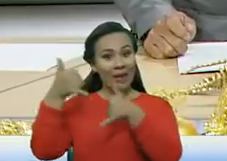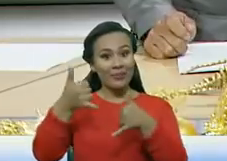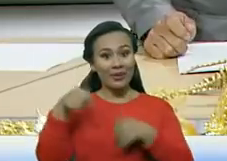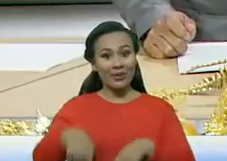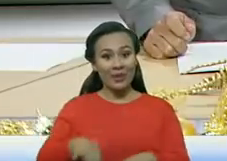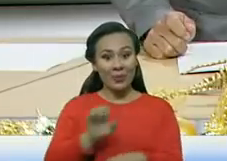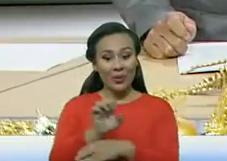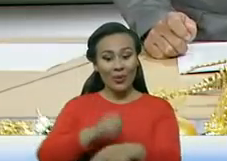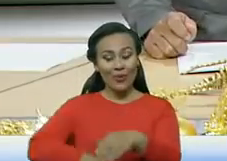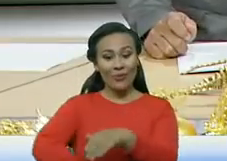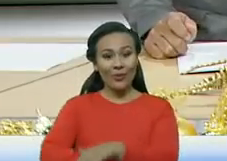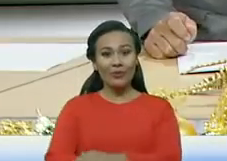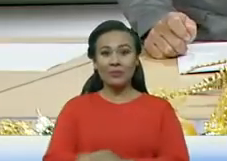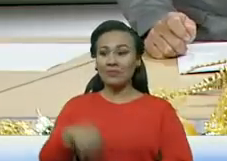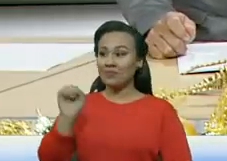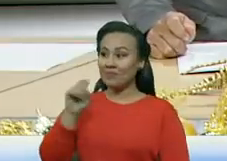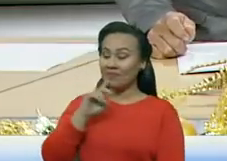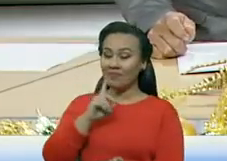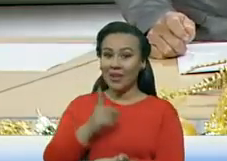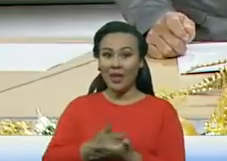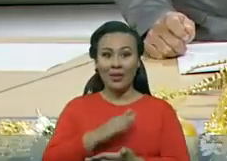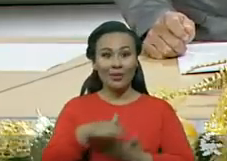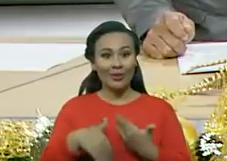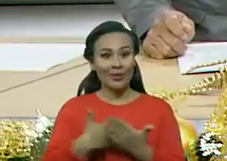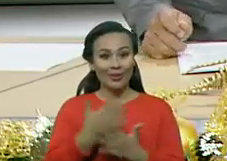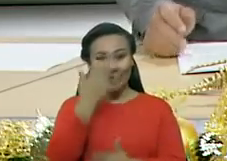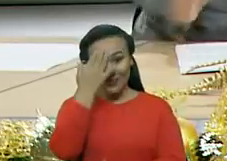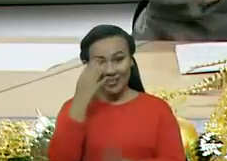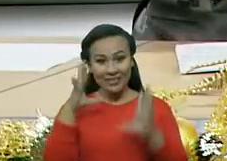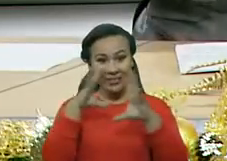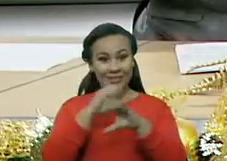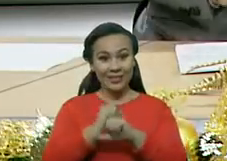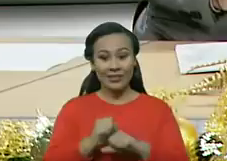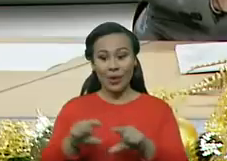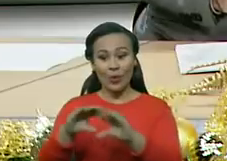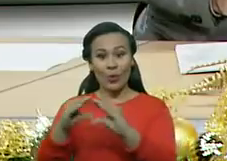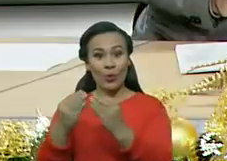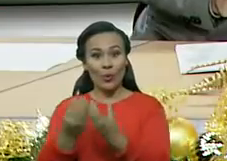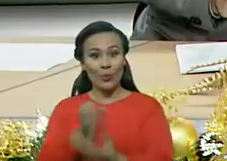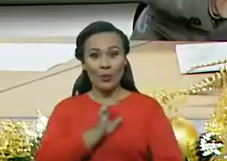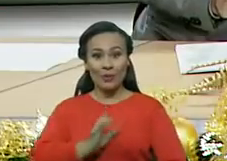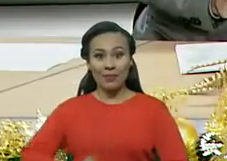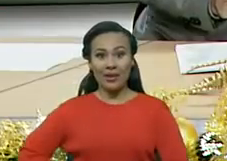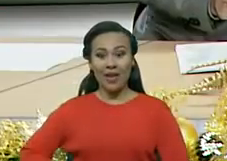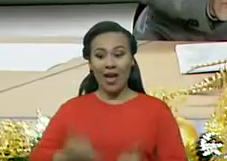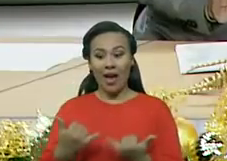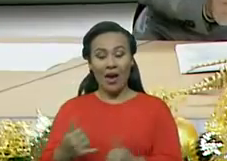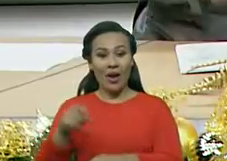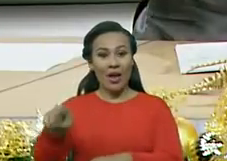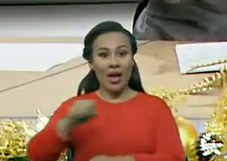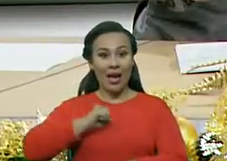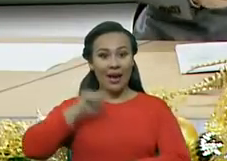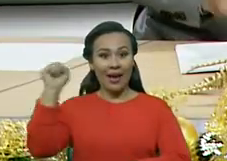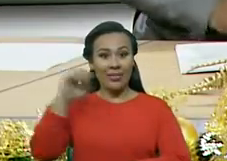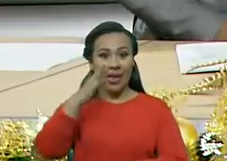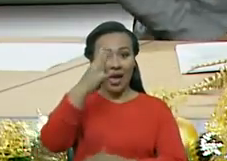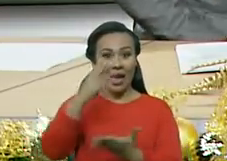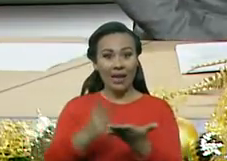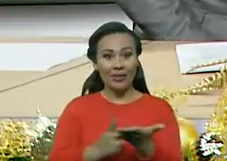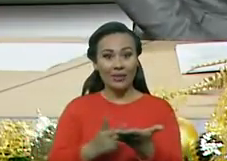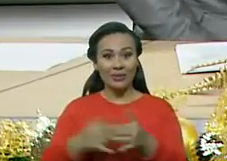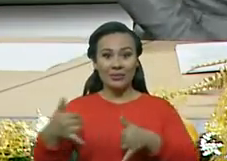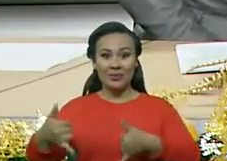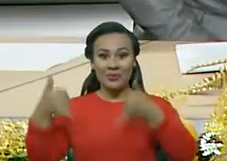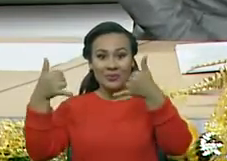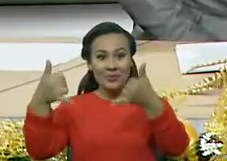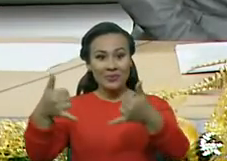ecuatoriano. Jorge, buenas noches. ¿Qué tal, Marilisa? Amigos, muy buenas noches. El cuadro eléctrico consiguió su estrella número 14 tras vencer 0-2